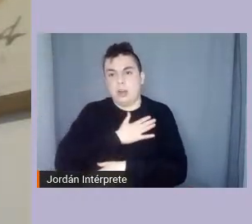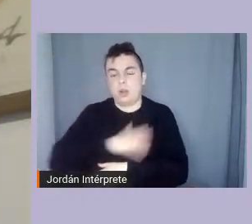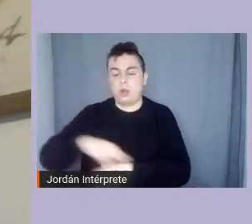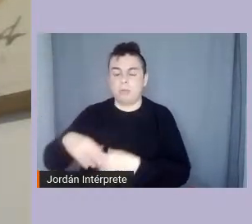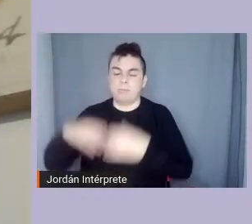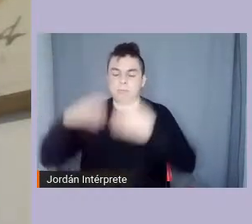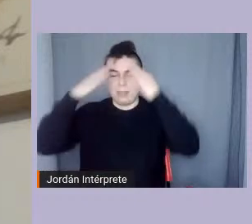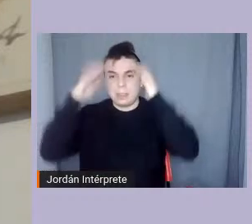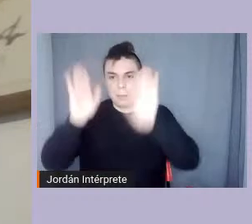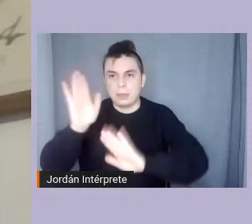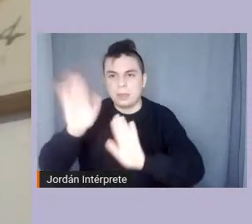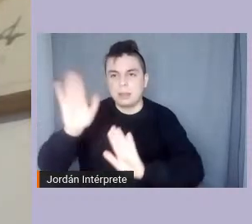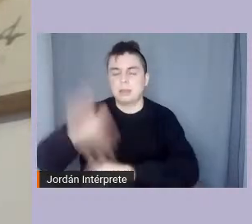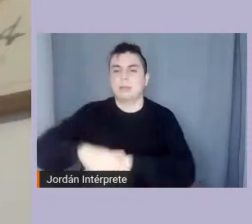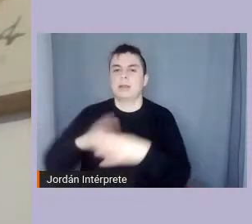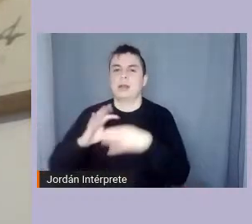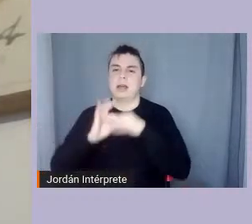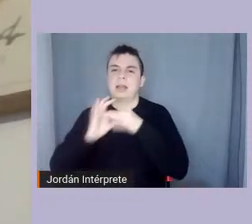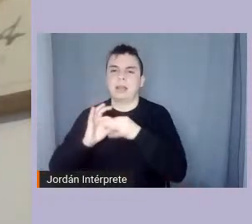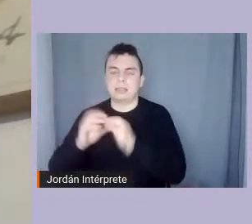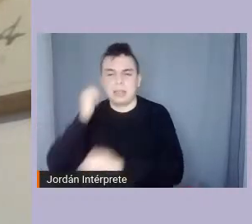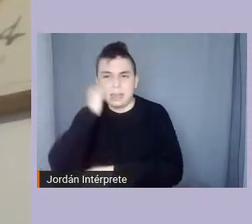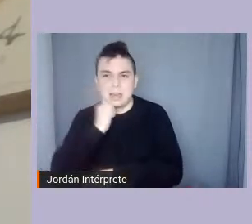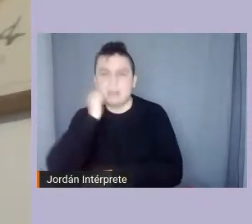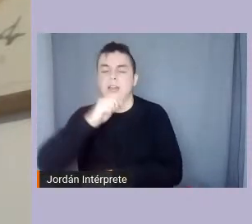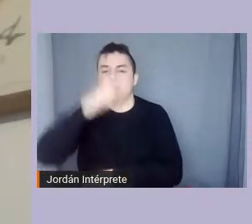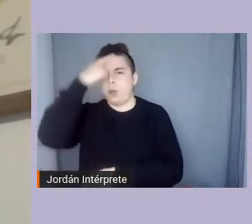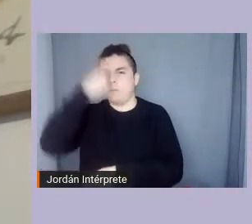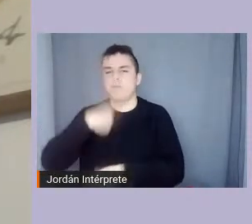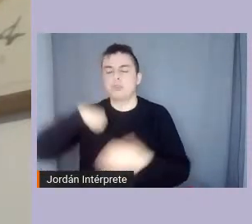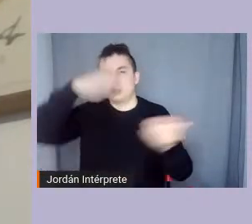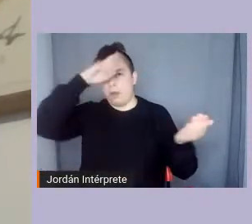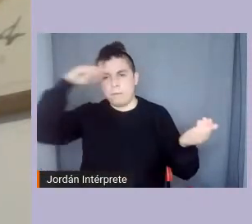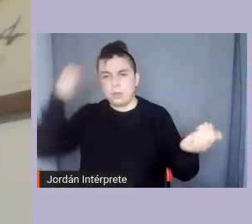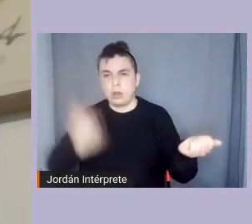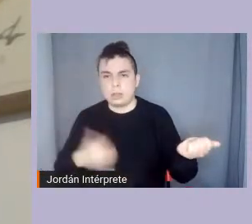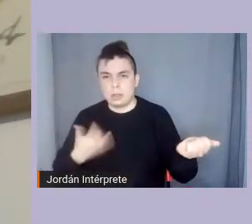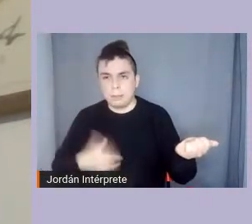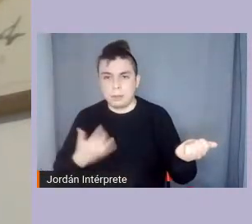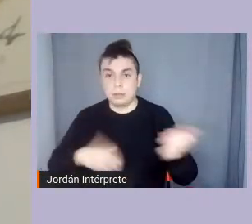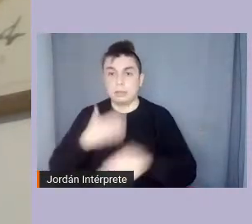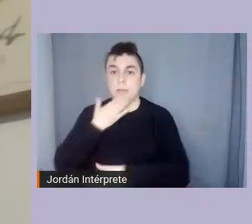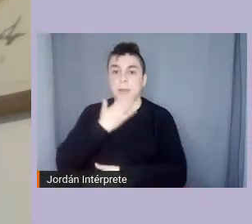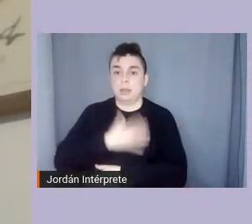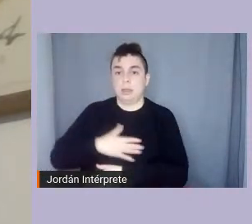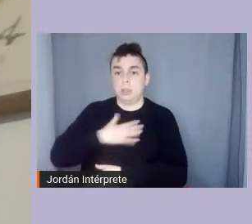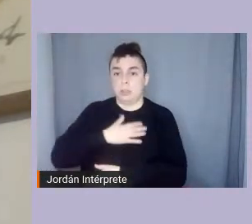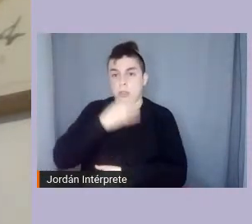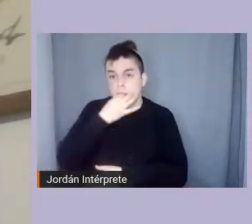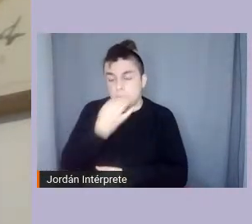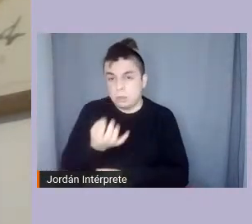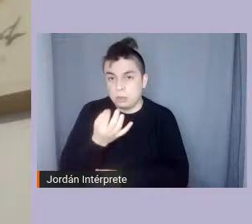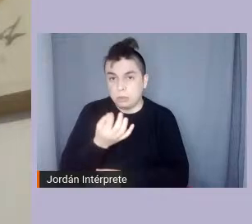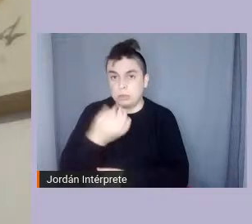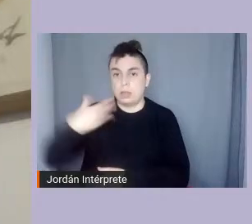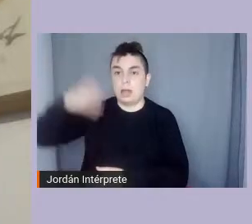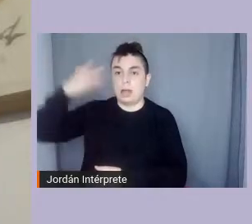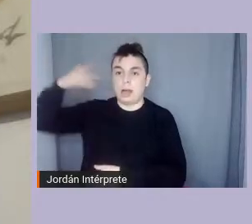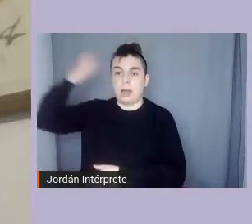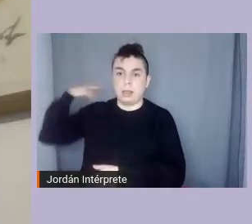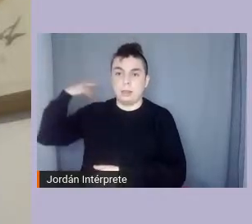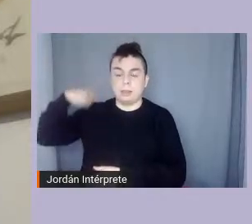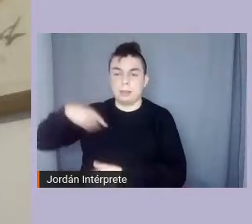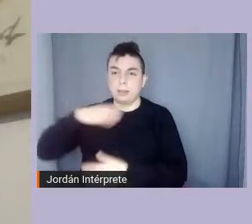cariño, agradecimientos al Museo Violeta Parra. Debo decir también que Acuarela se presentó en el Museo Violeta